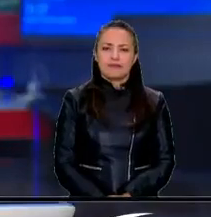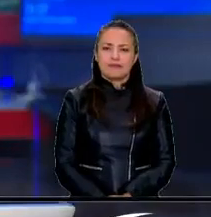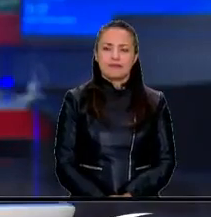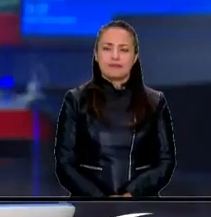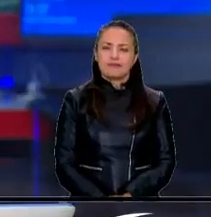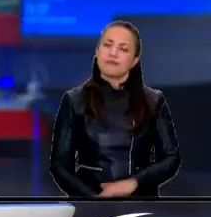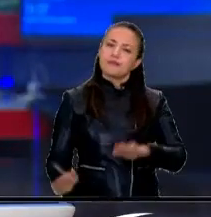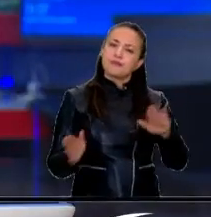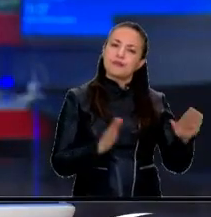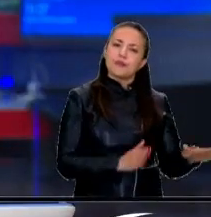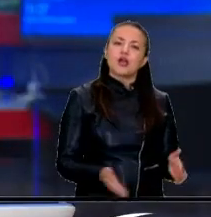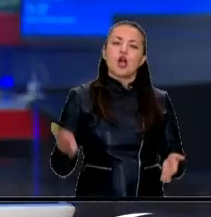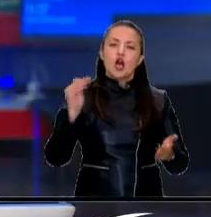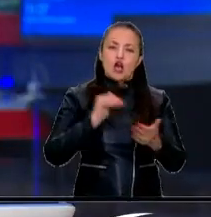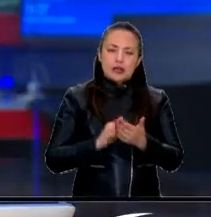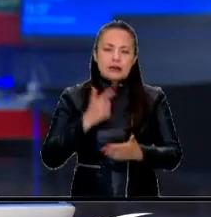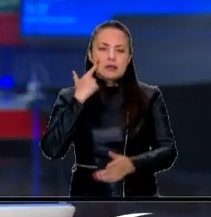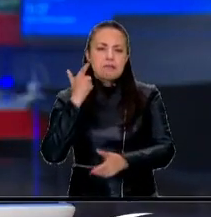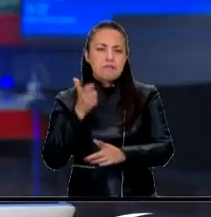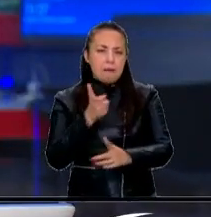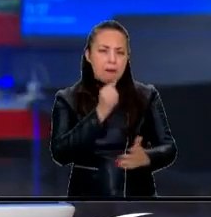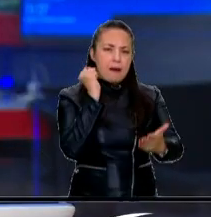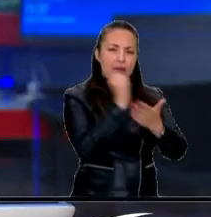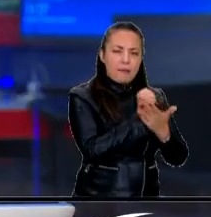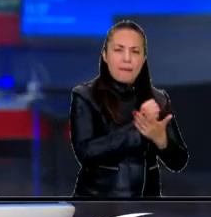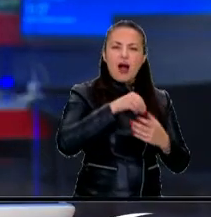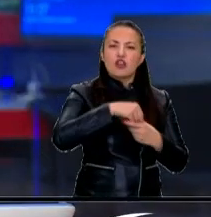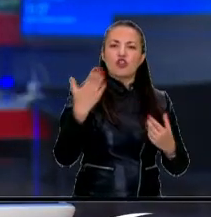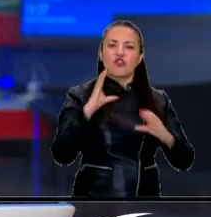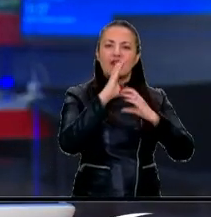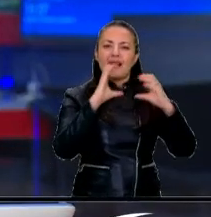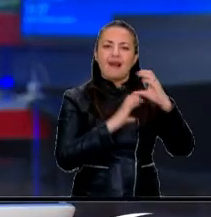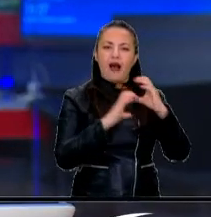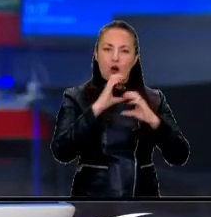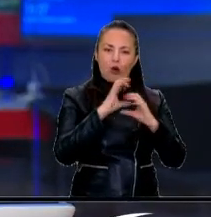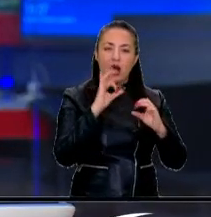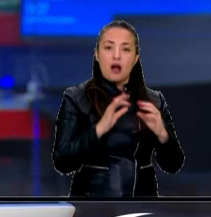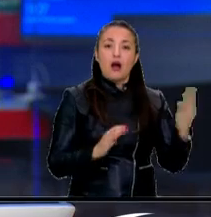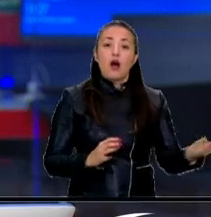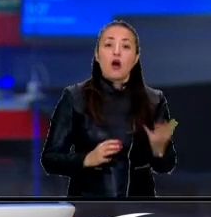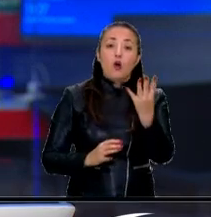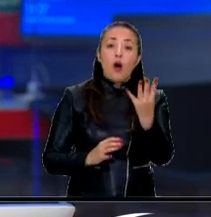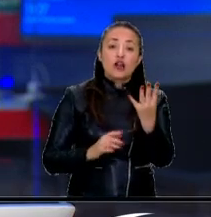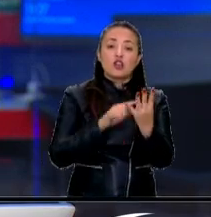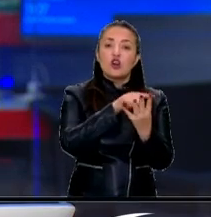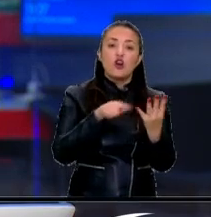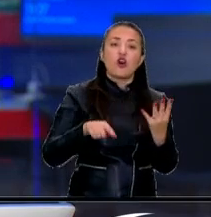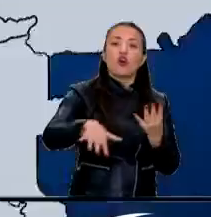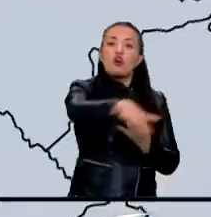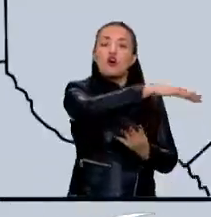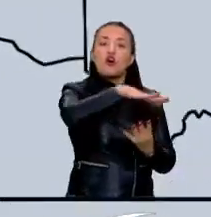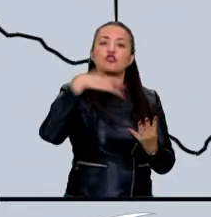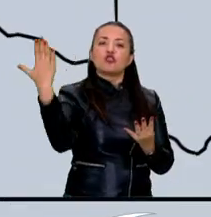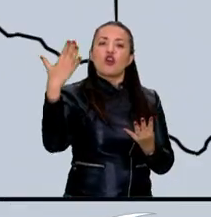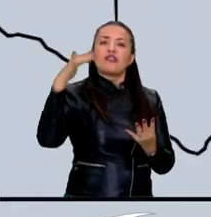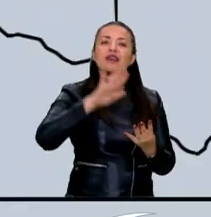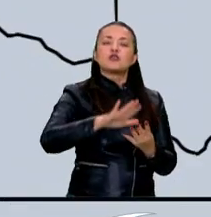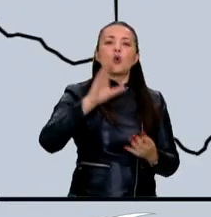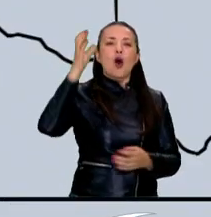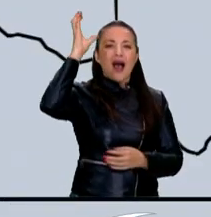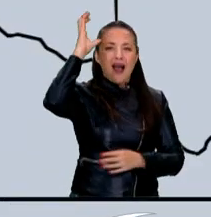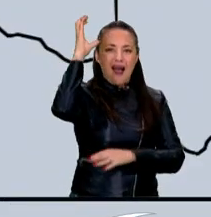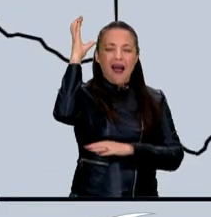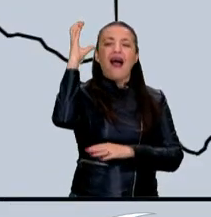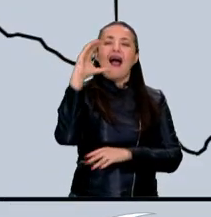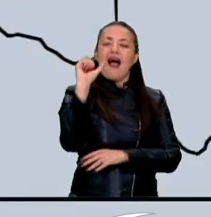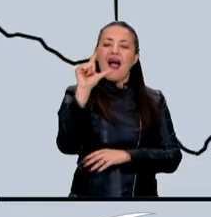y una nueva masacre se registró en el cauca cuatro hombres fueron asesinados en zona rural de caloto según las investigaciones las